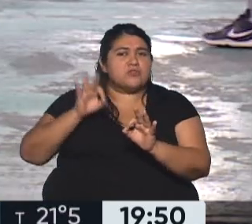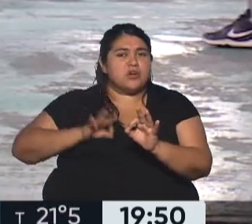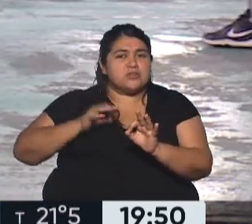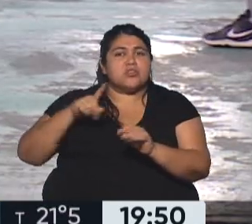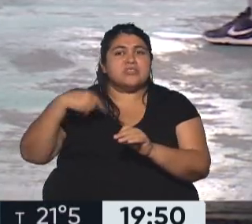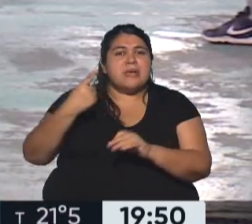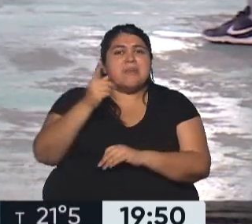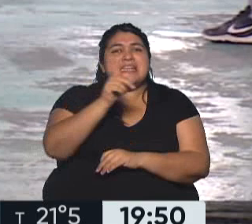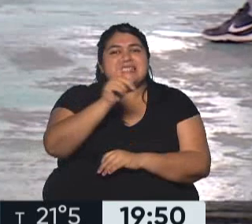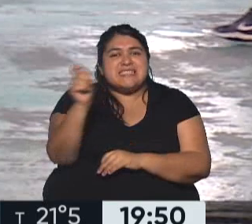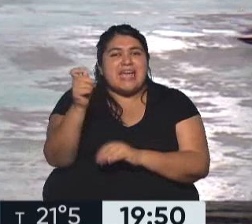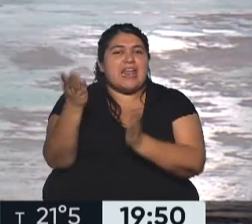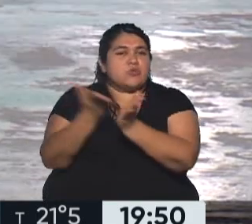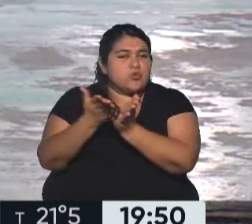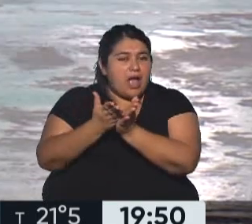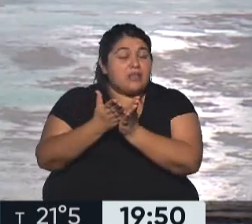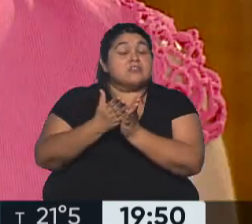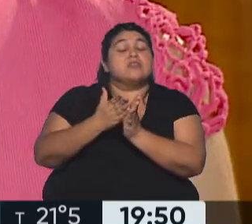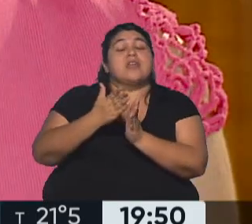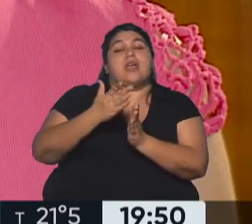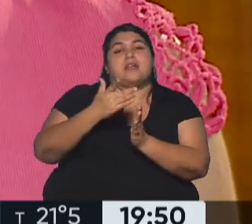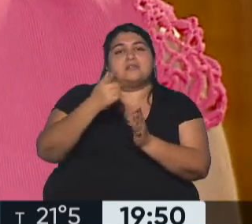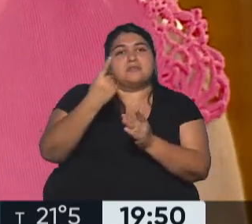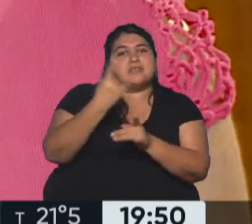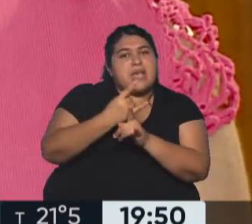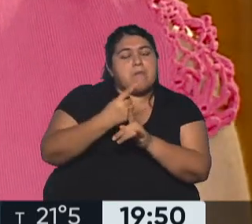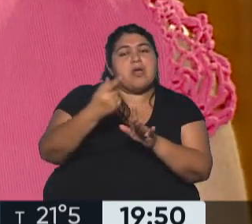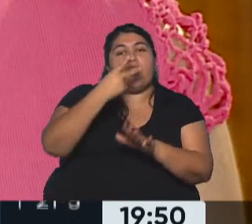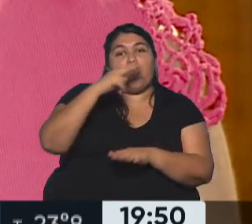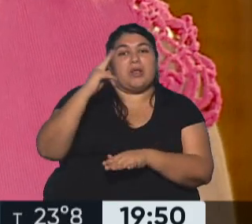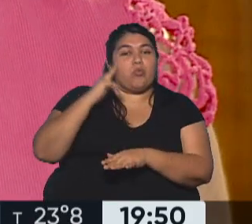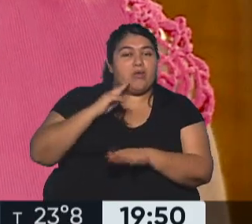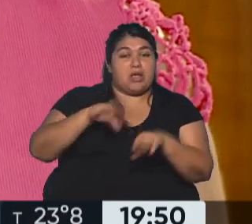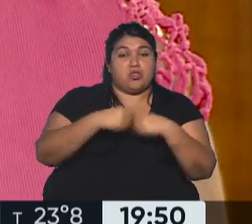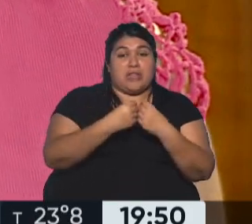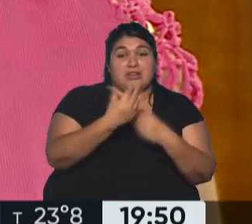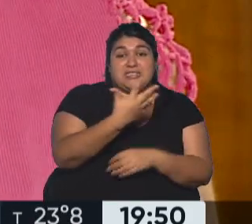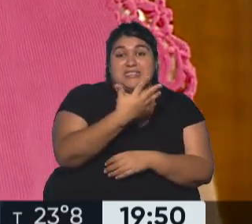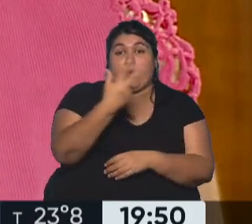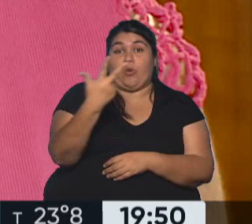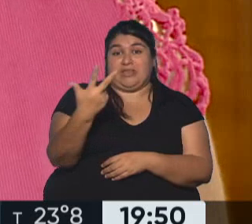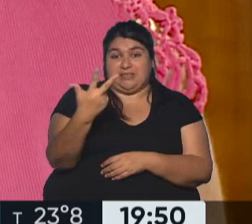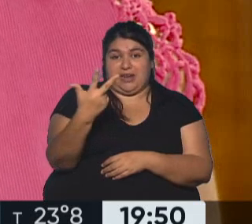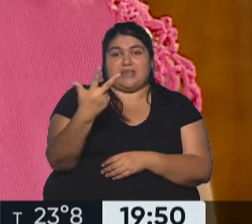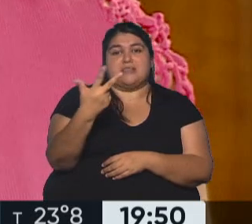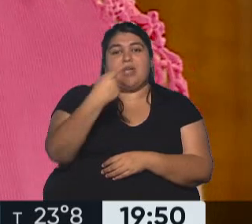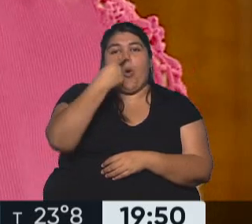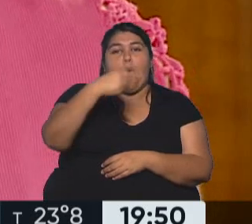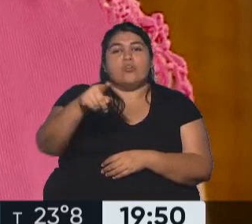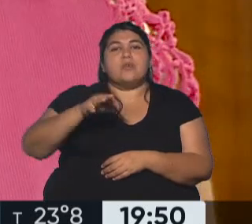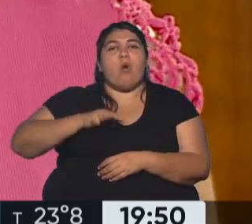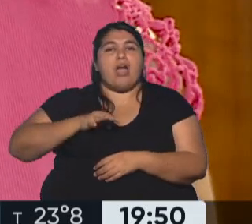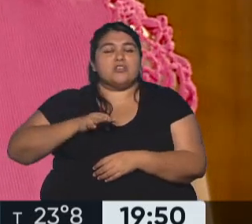100 estudiantes con 6 años en el 2009, encontramos 53 en el último año